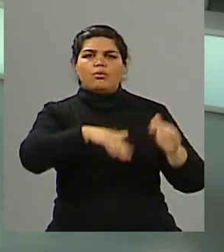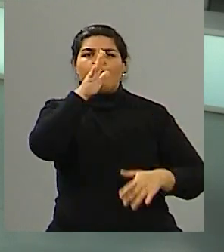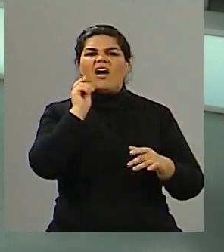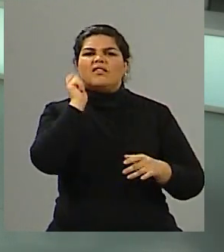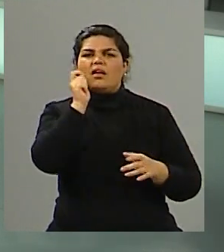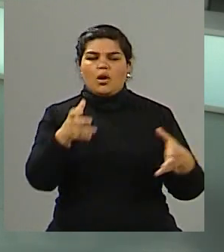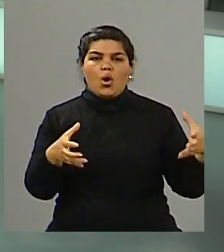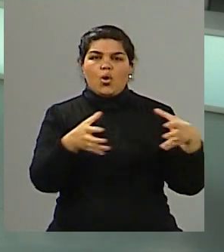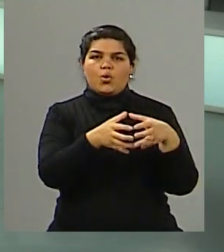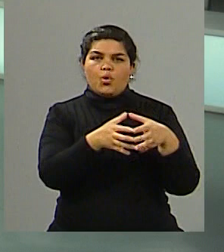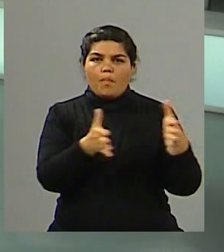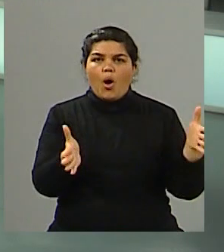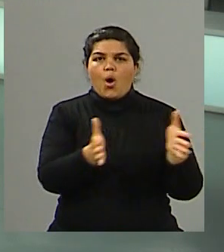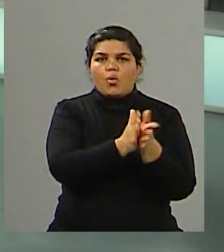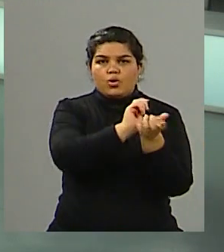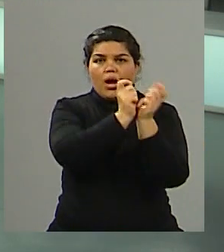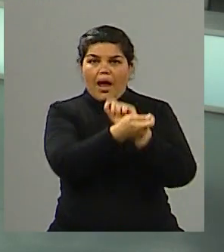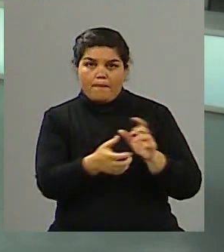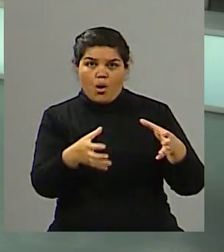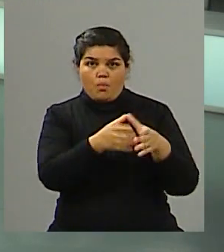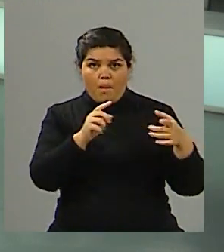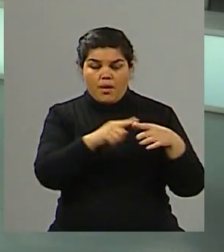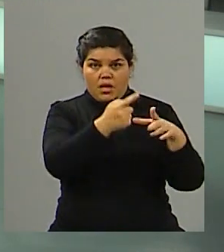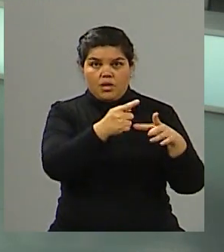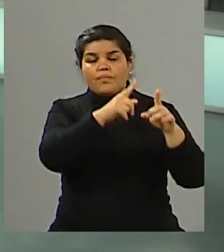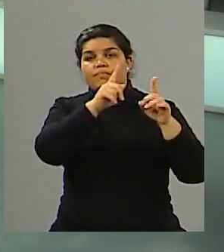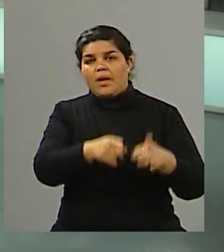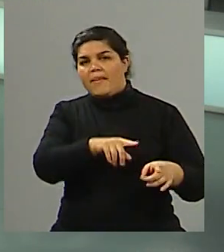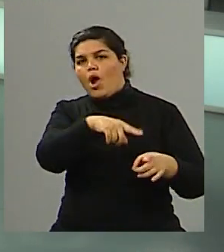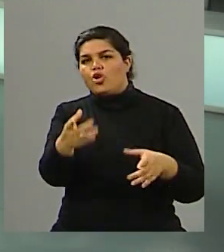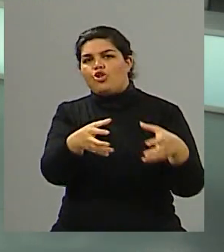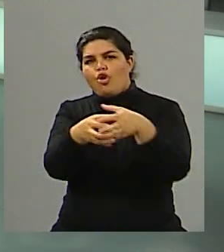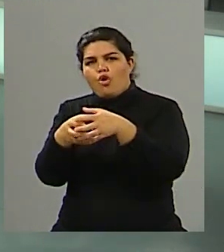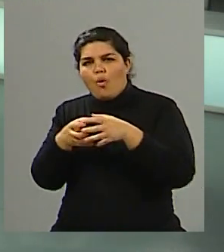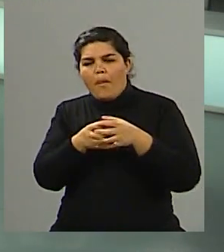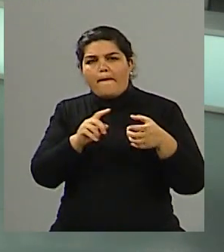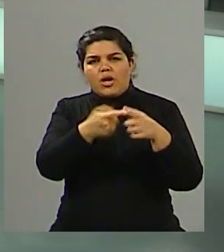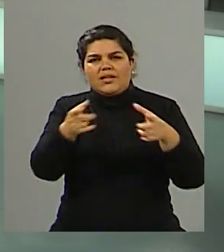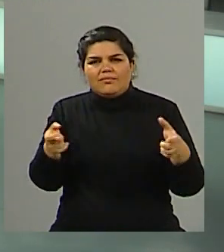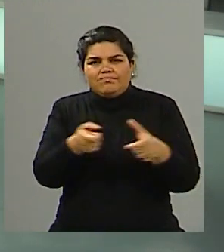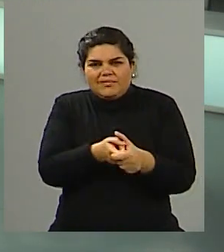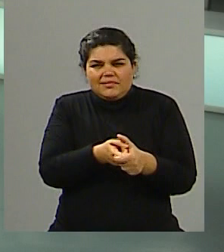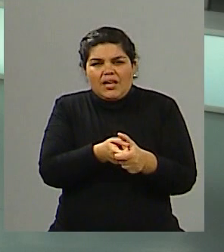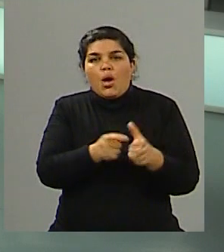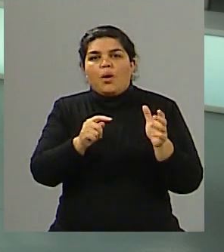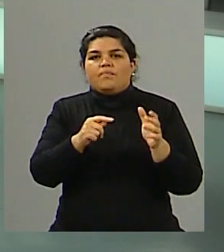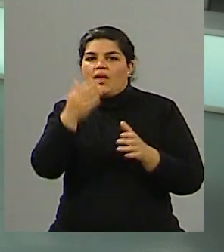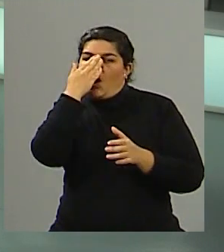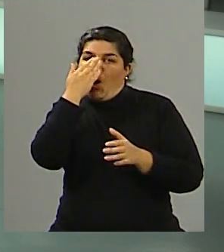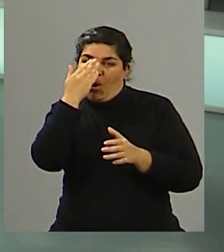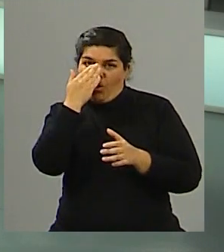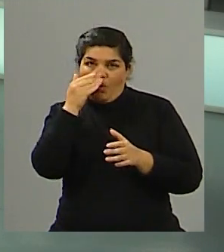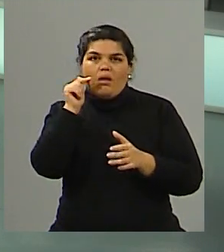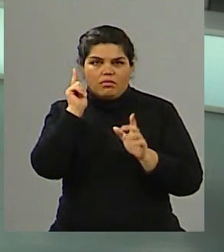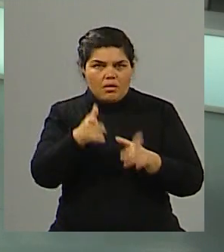por el Cambio, también de partidos chicos que pertenecen, por ejemplo, a la provincia de Córdoba